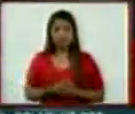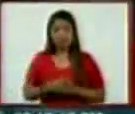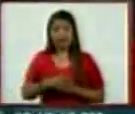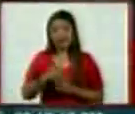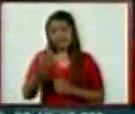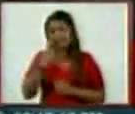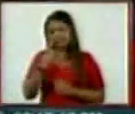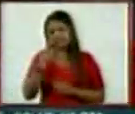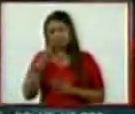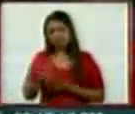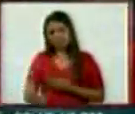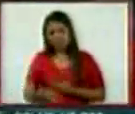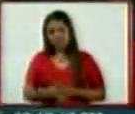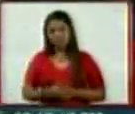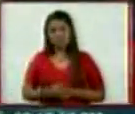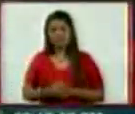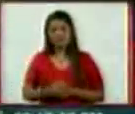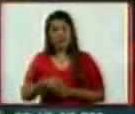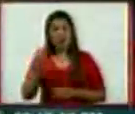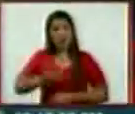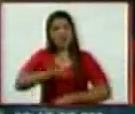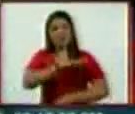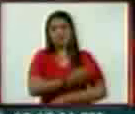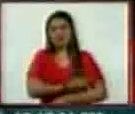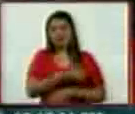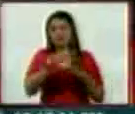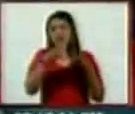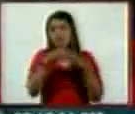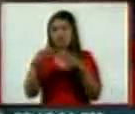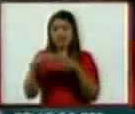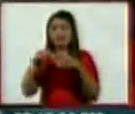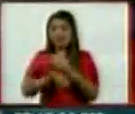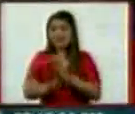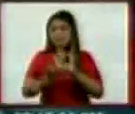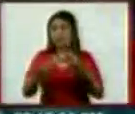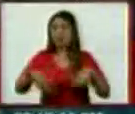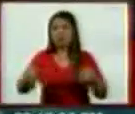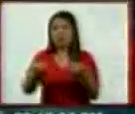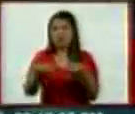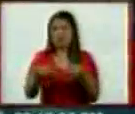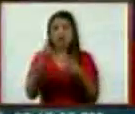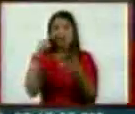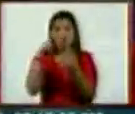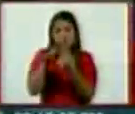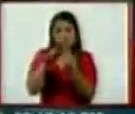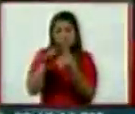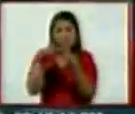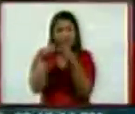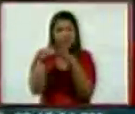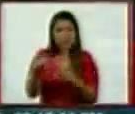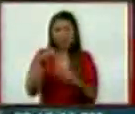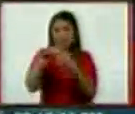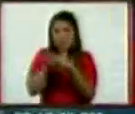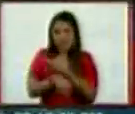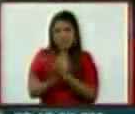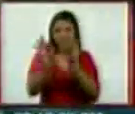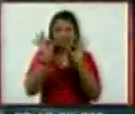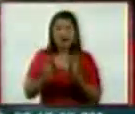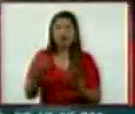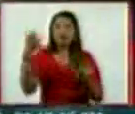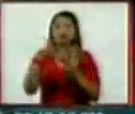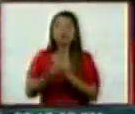estudiar las fuerzas que se mueven dentro de ese fenómeno, conocer el fenómeno por dentro, desde el punto